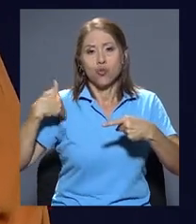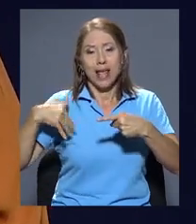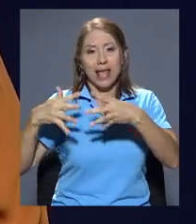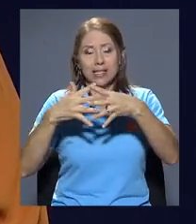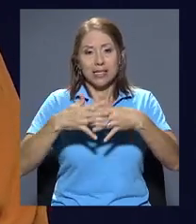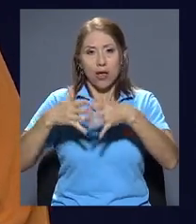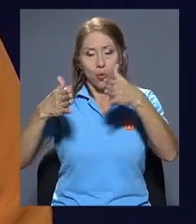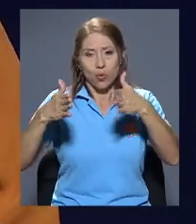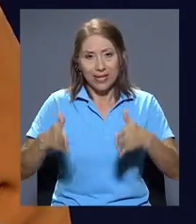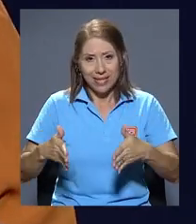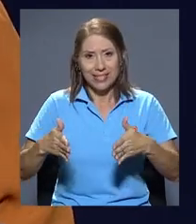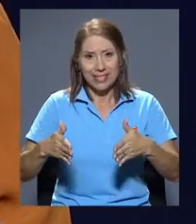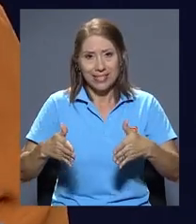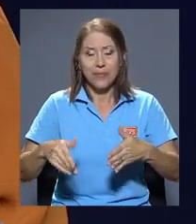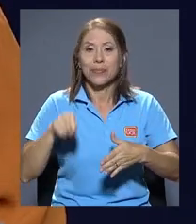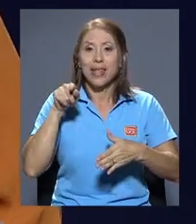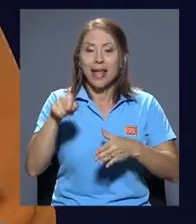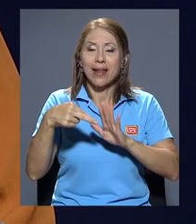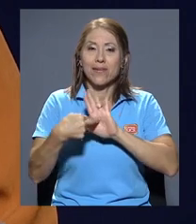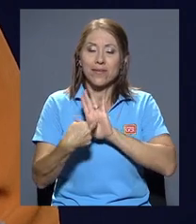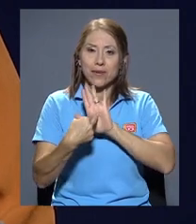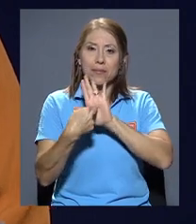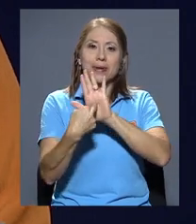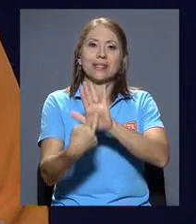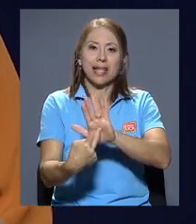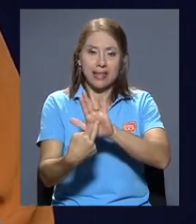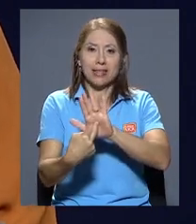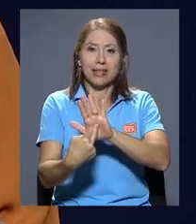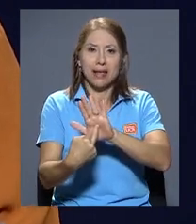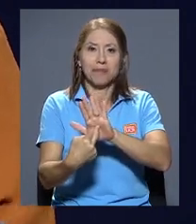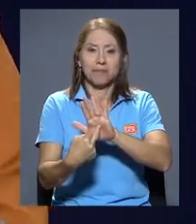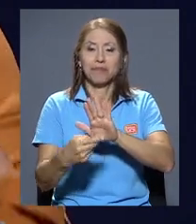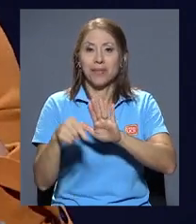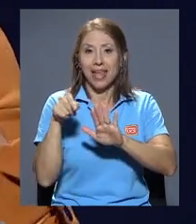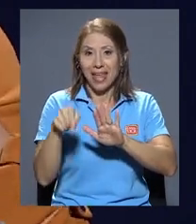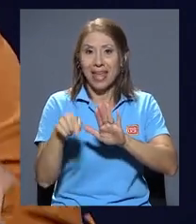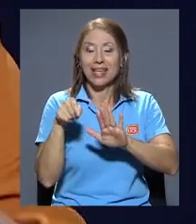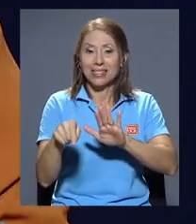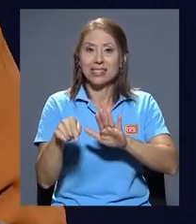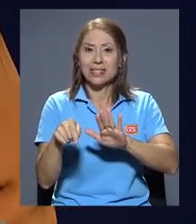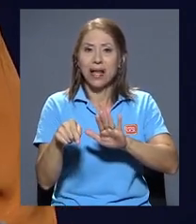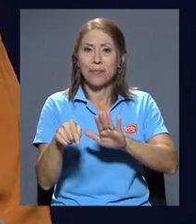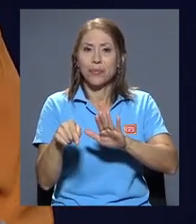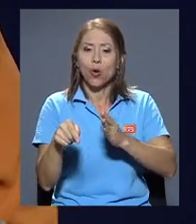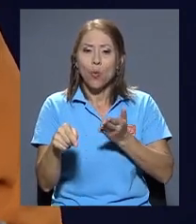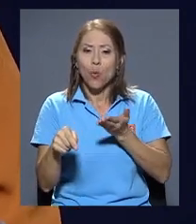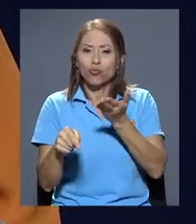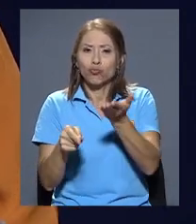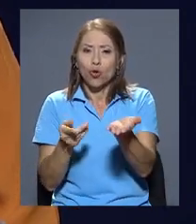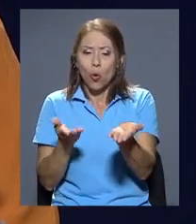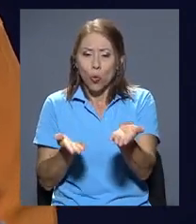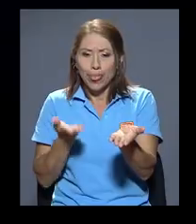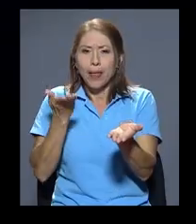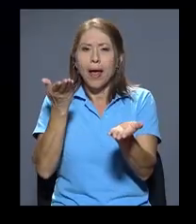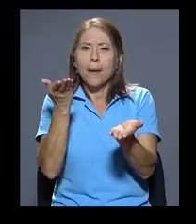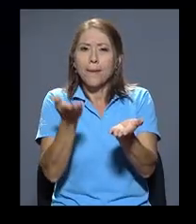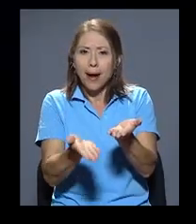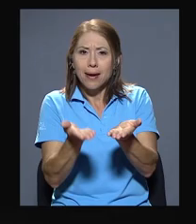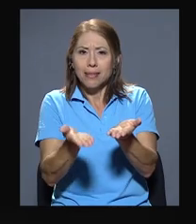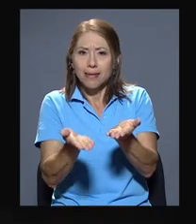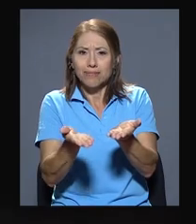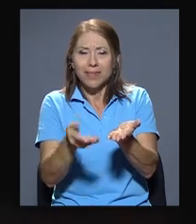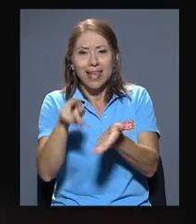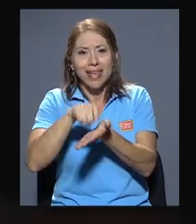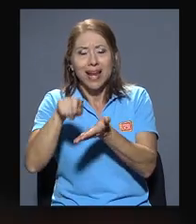cual representa esta contraparte, ¿verdad?, de la cual el autor plantea los discursos de nacionalismo,